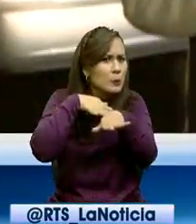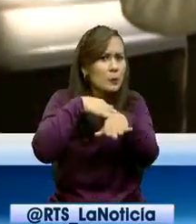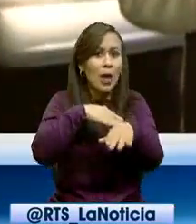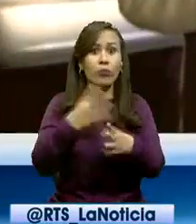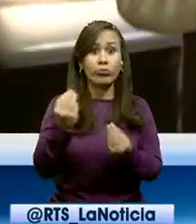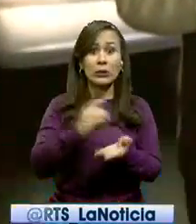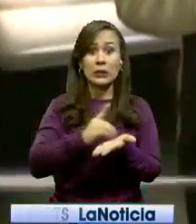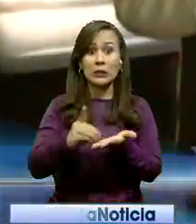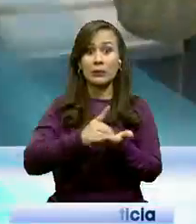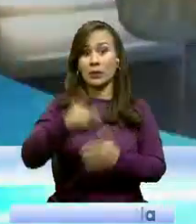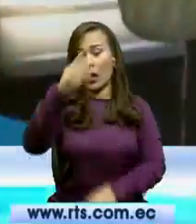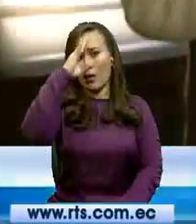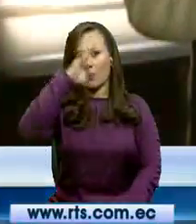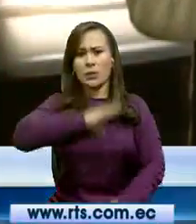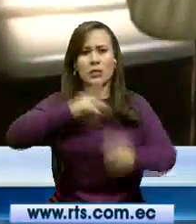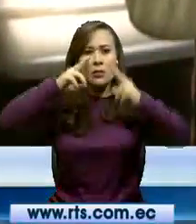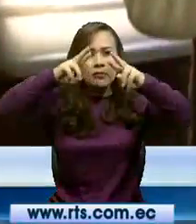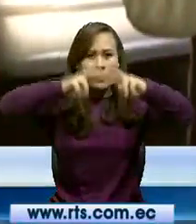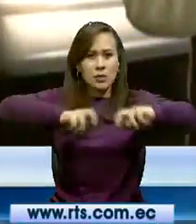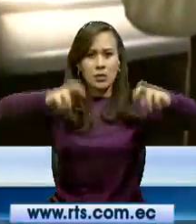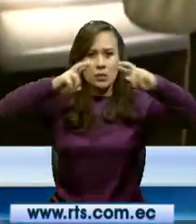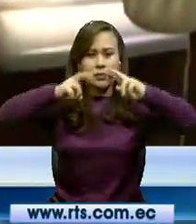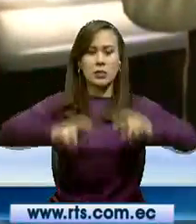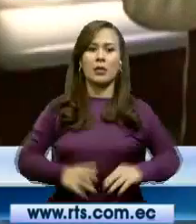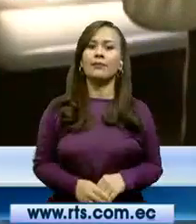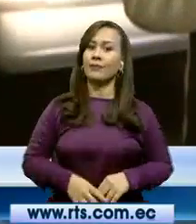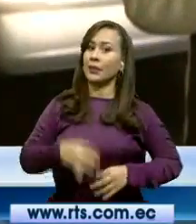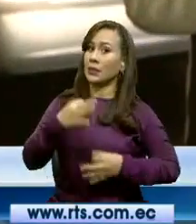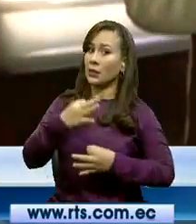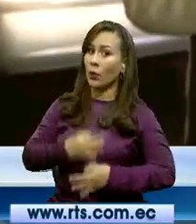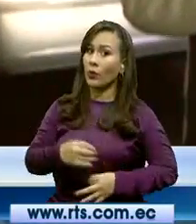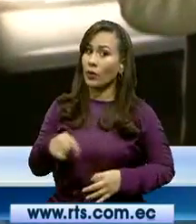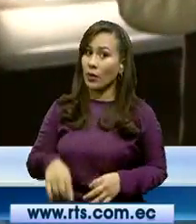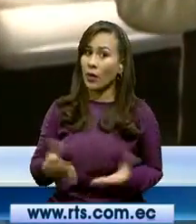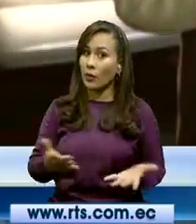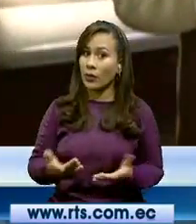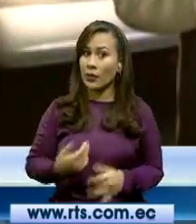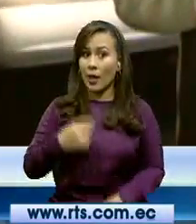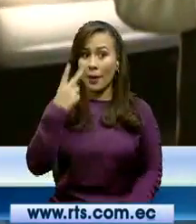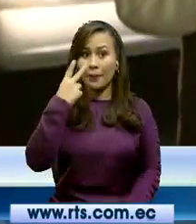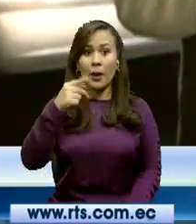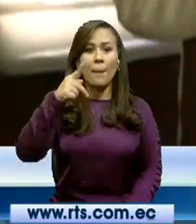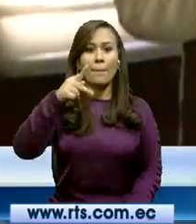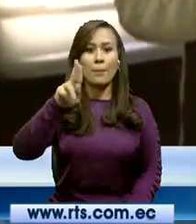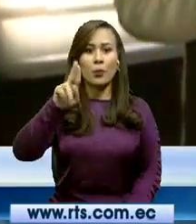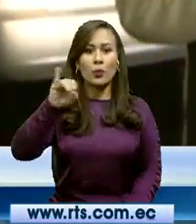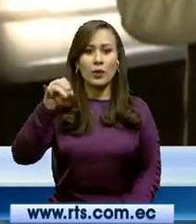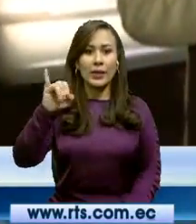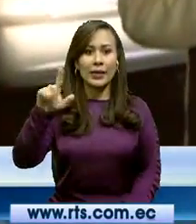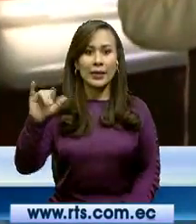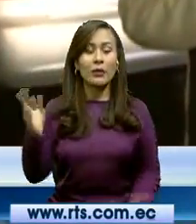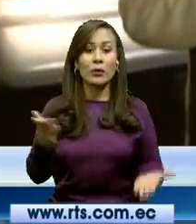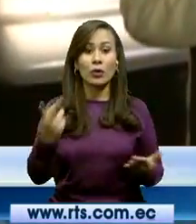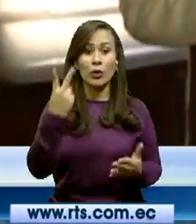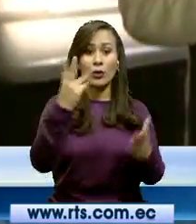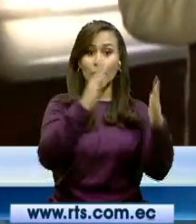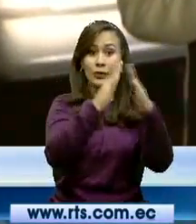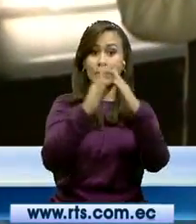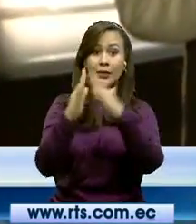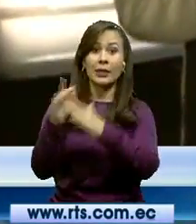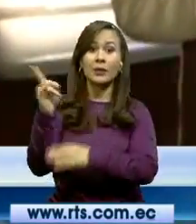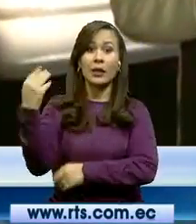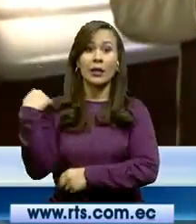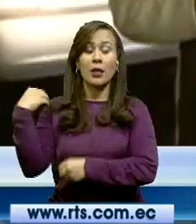a los agentes de la Unidad de Inteligencia para la Seguridad Ciudadana detectar en el cantón Pujilí 2 viviendas donde aparentemente